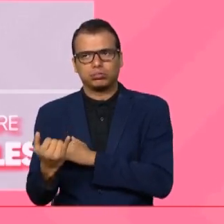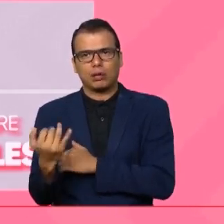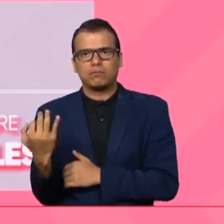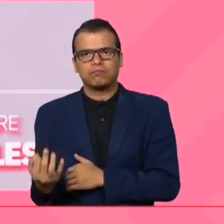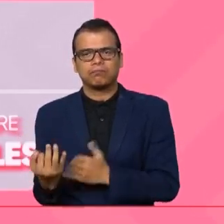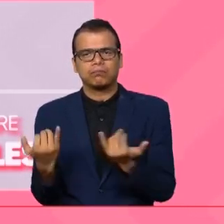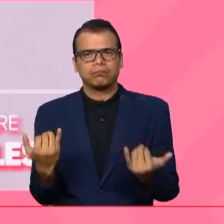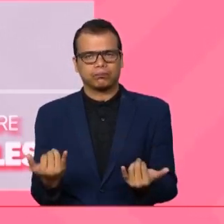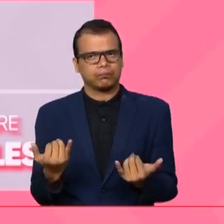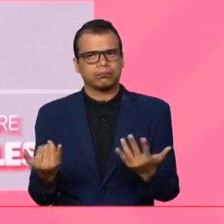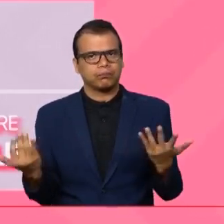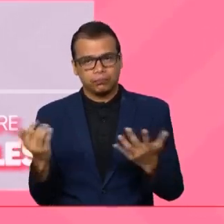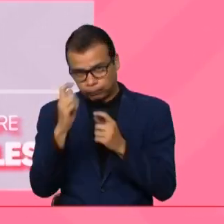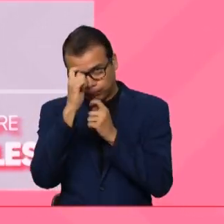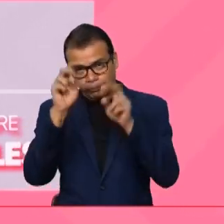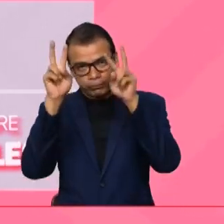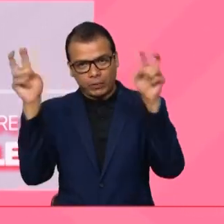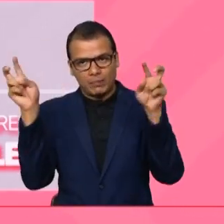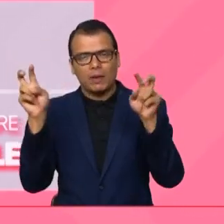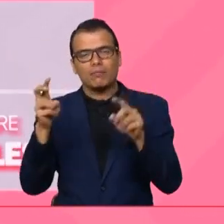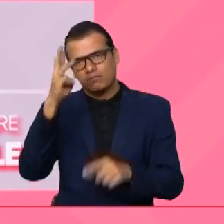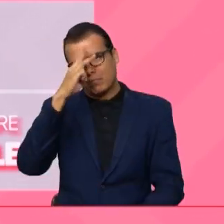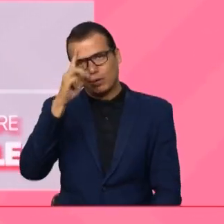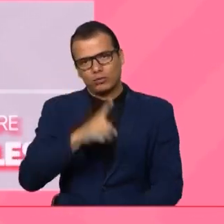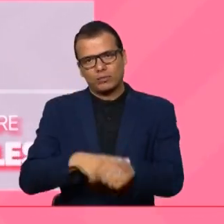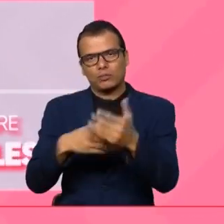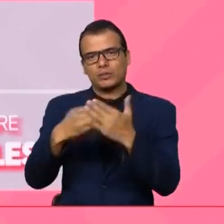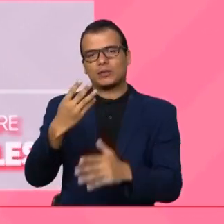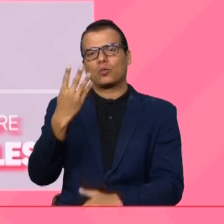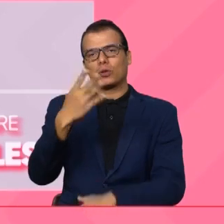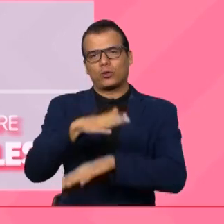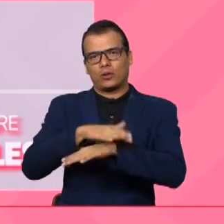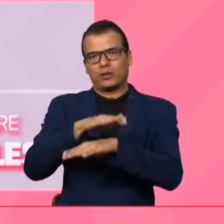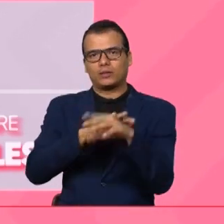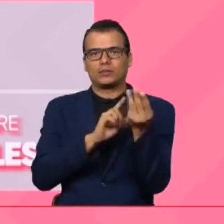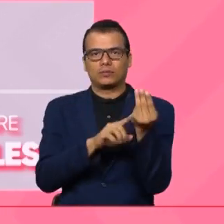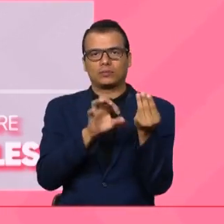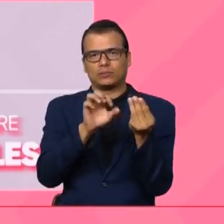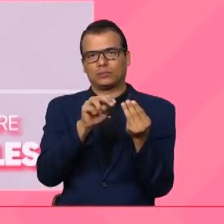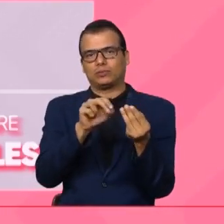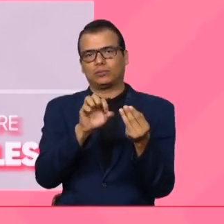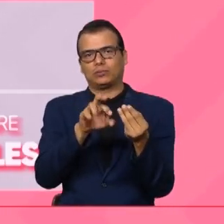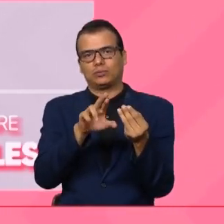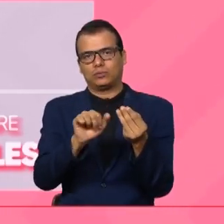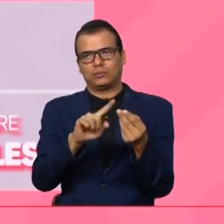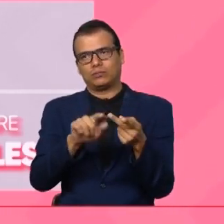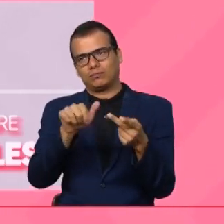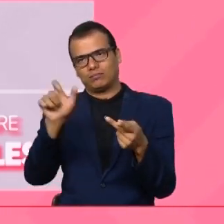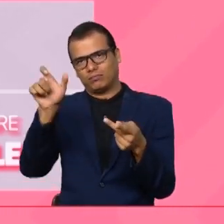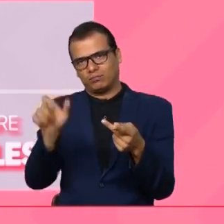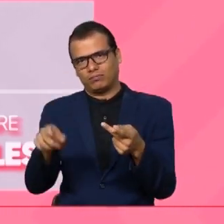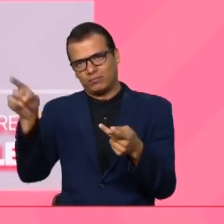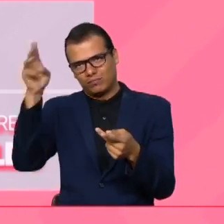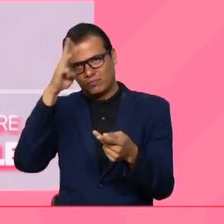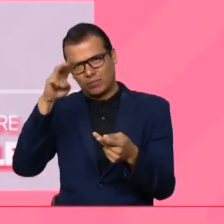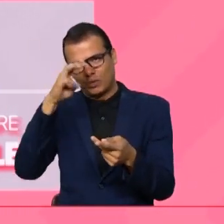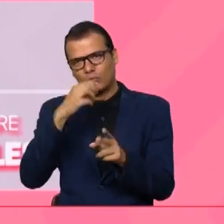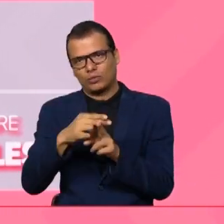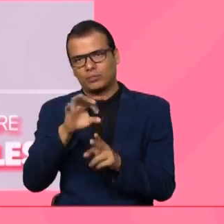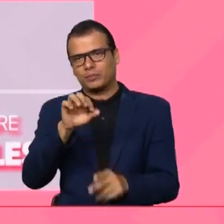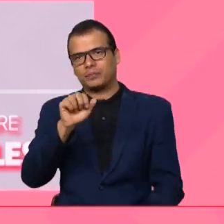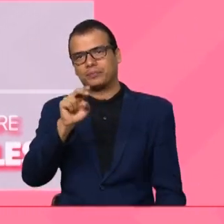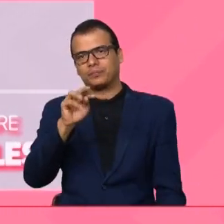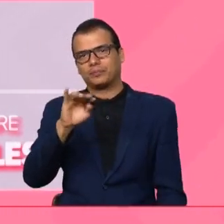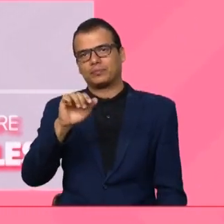un homenaje a México a partir de las 4 de la tarde con la Sonora Brava de Cali y el cantante mexicano Santiago Aguilar. La